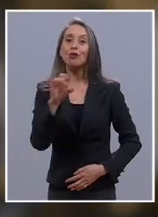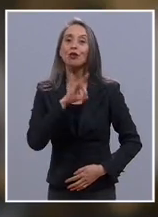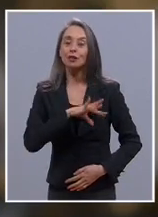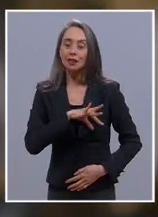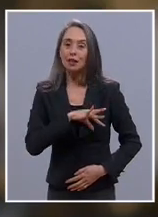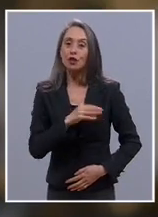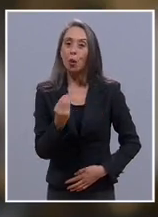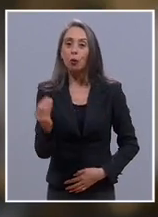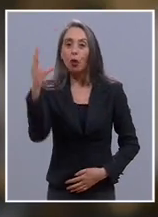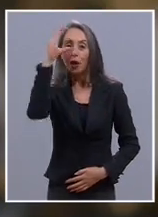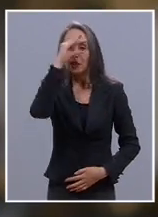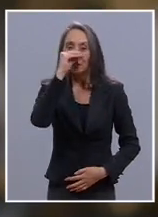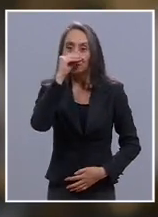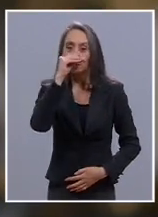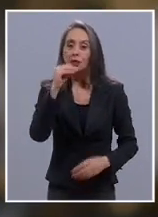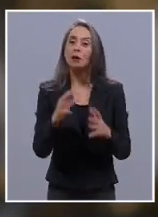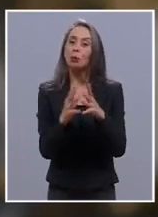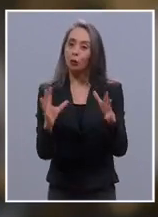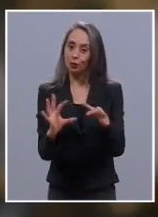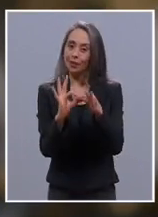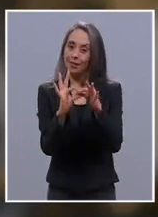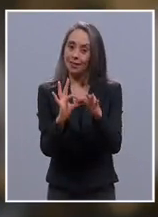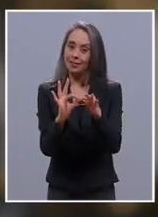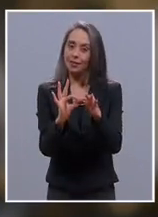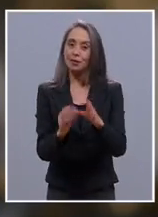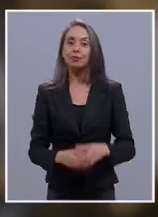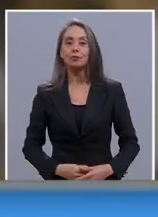buenas noches y muchas gracias